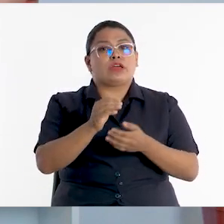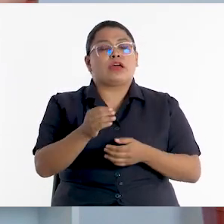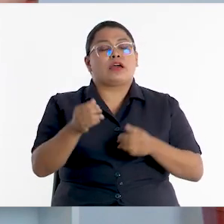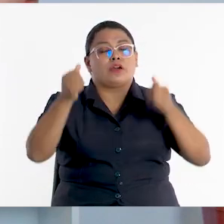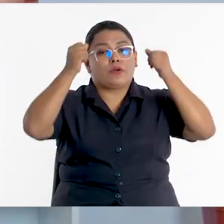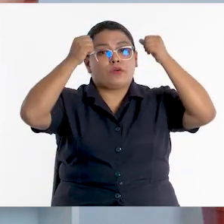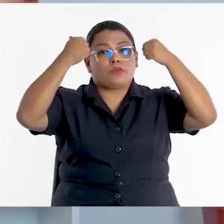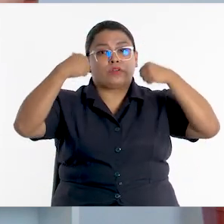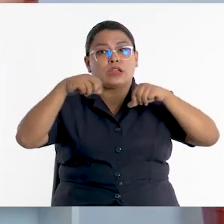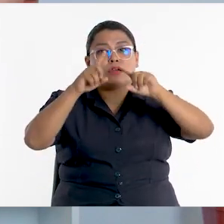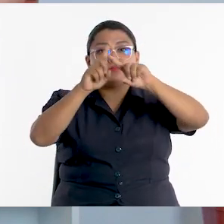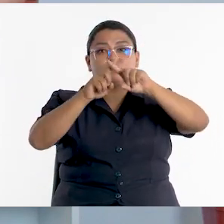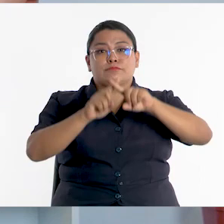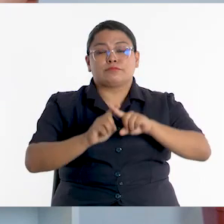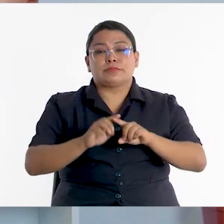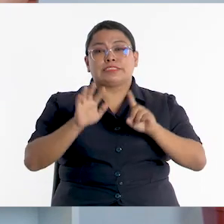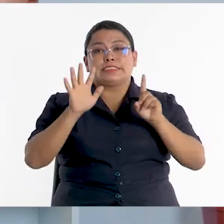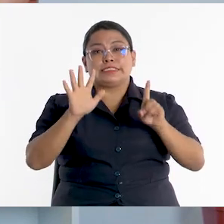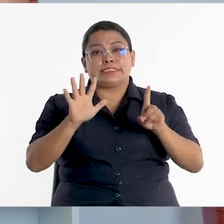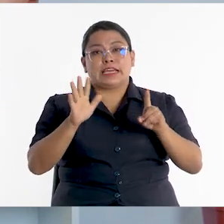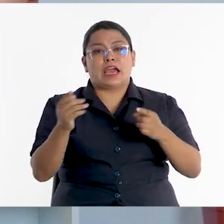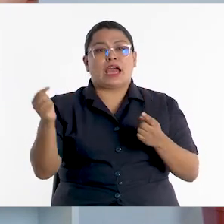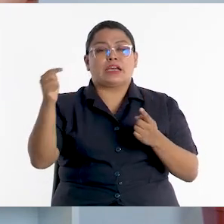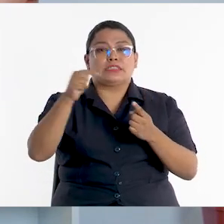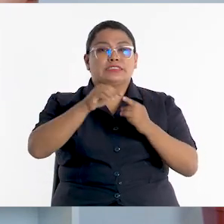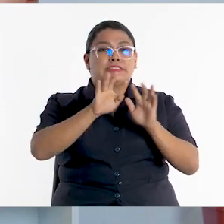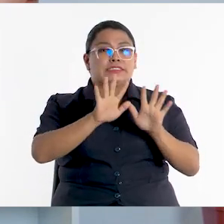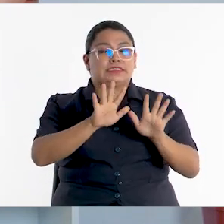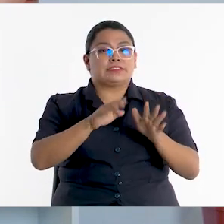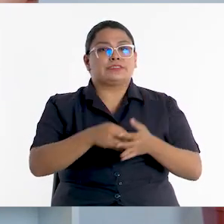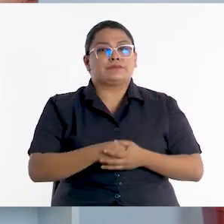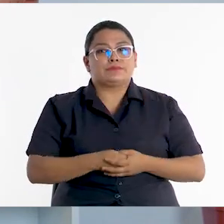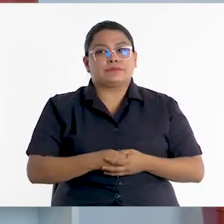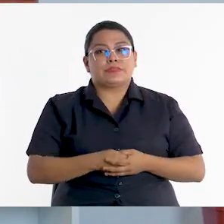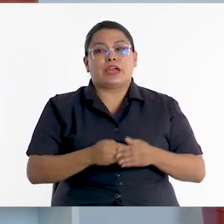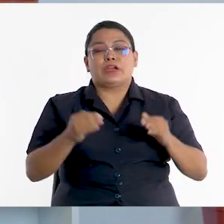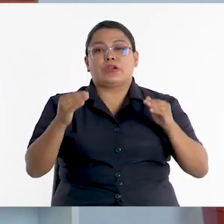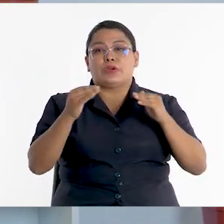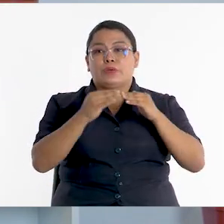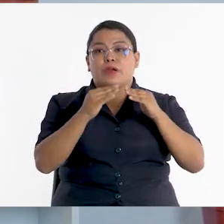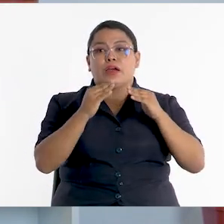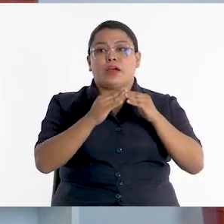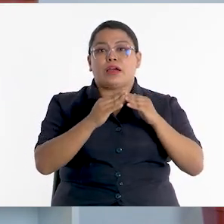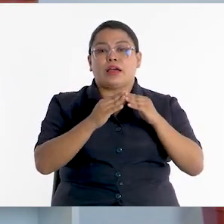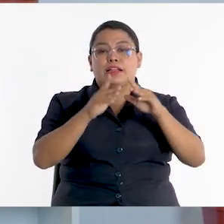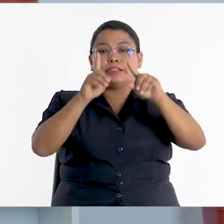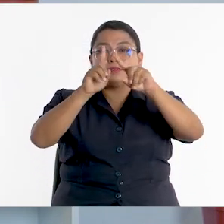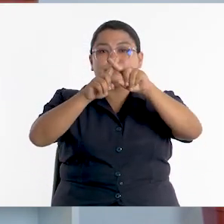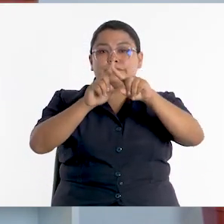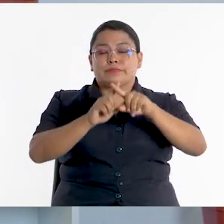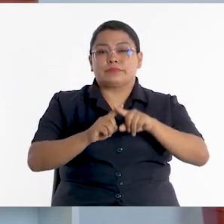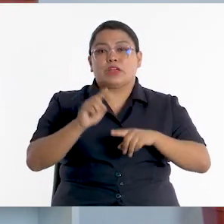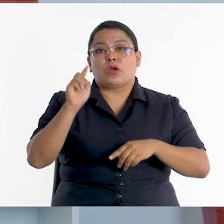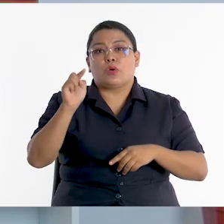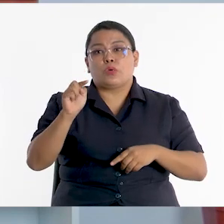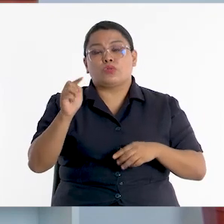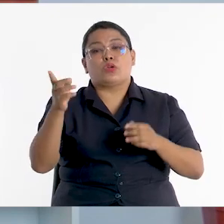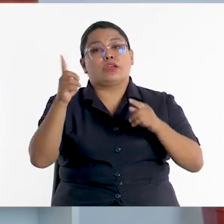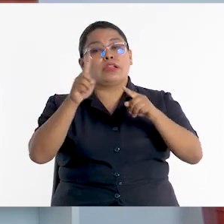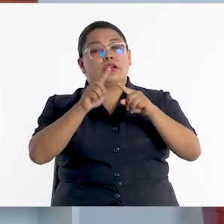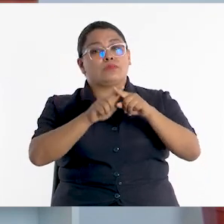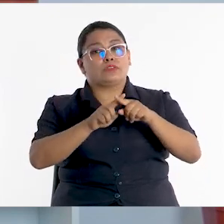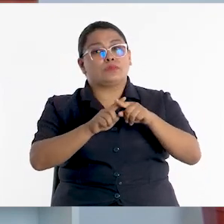donde abordamos las tablas desde el 6 hasta el 10. Y también la tabla del 1 y